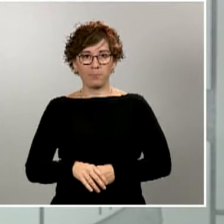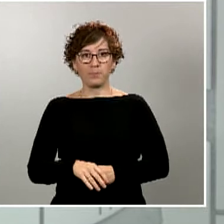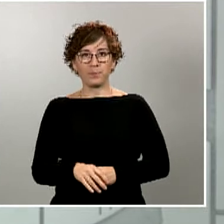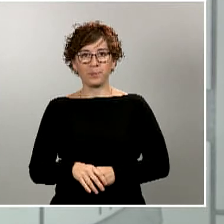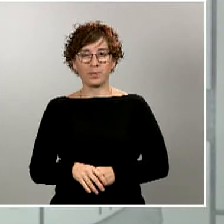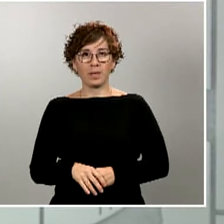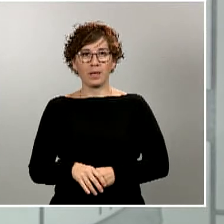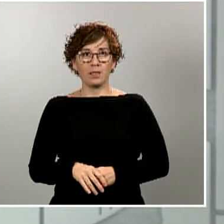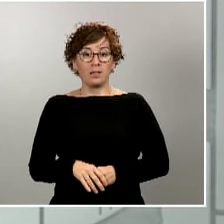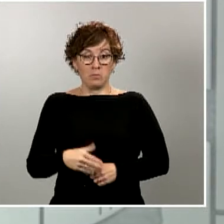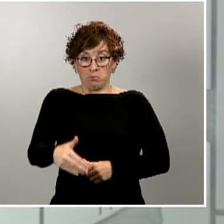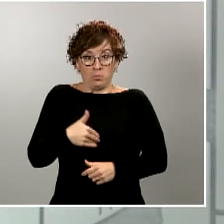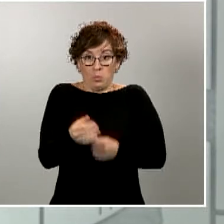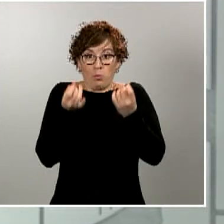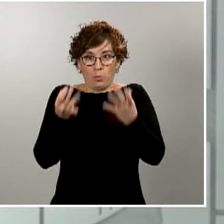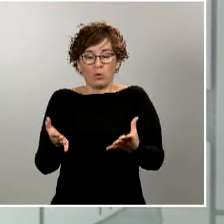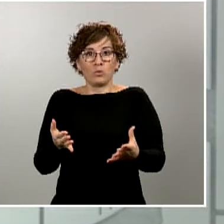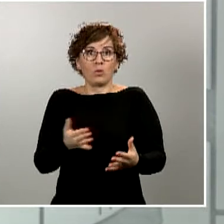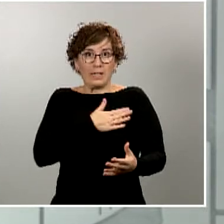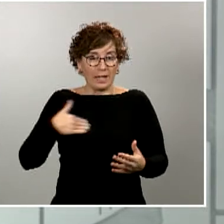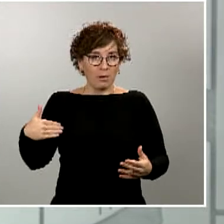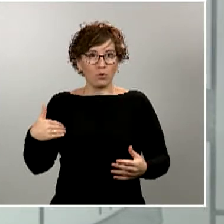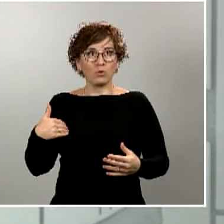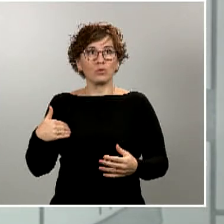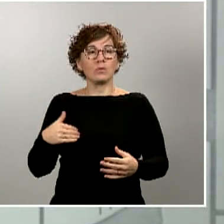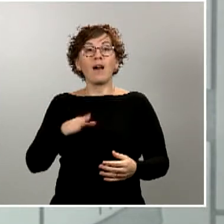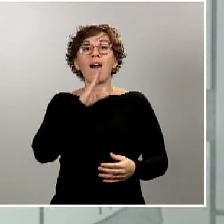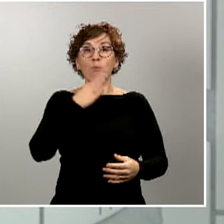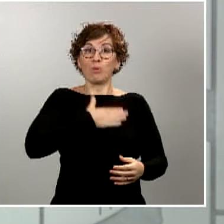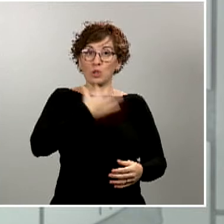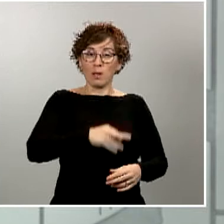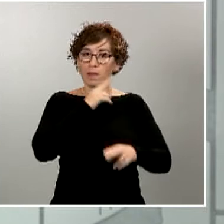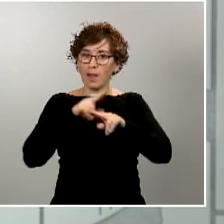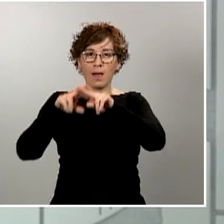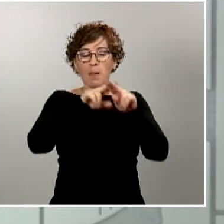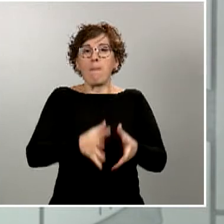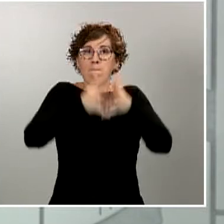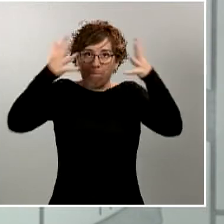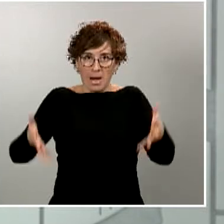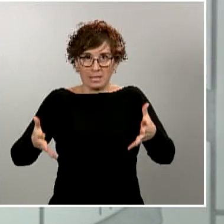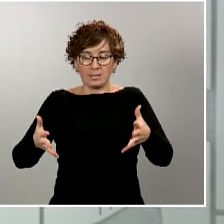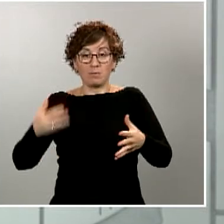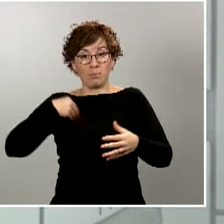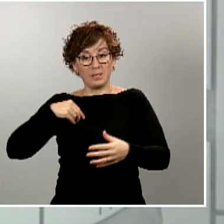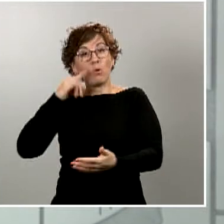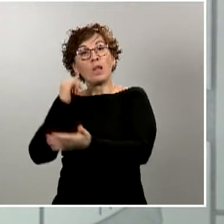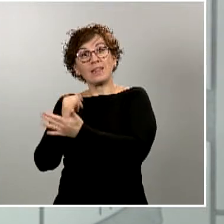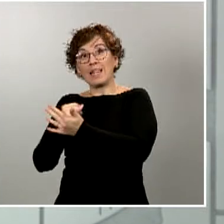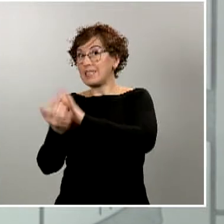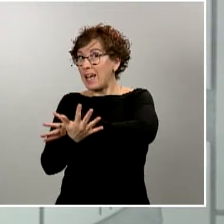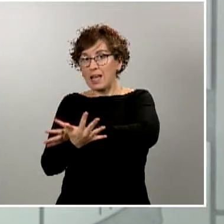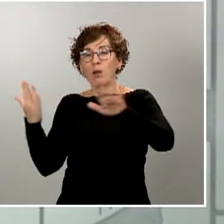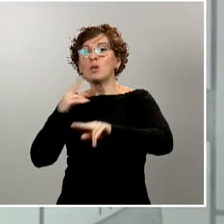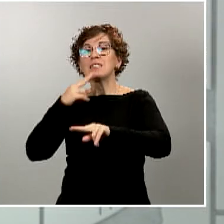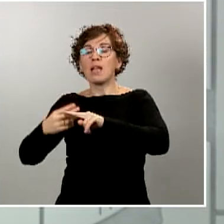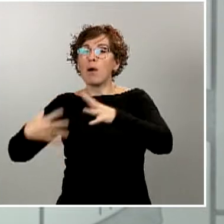periodo breve de tiempo poder aumentar todavía más la capacidad de test de diagnóstico. Los test de diagnóstico rápido son complementarios a estos test sobre